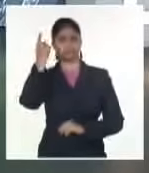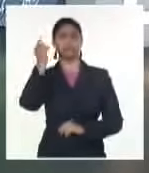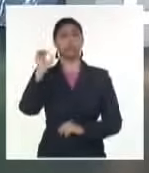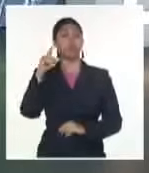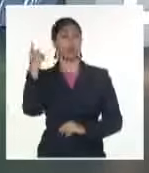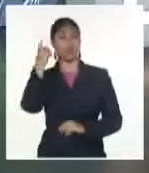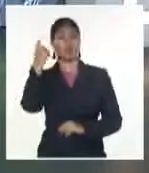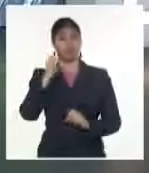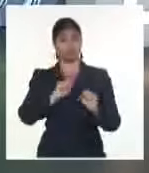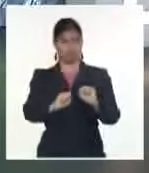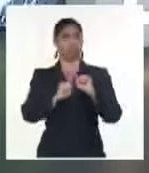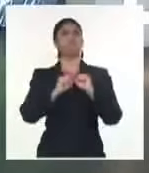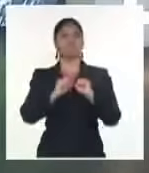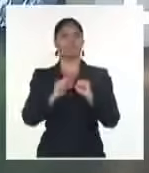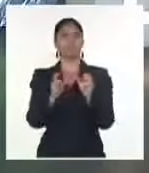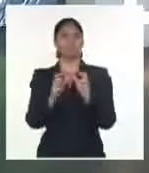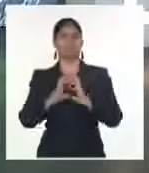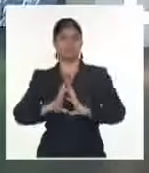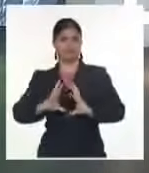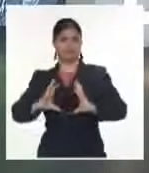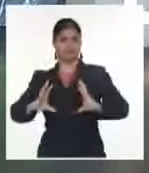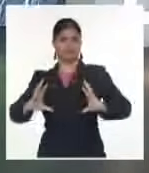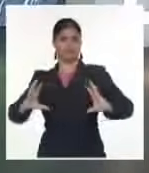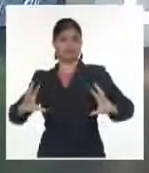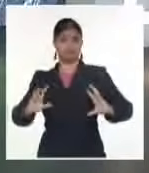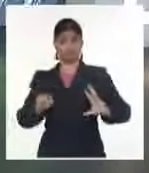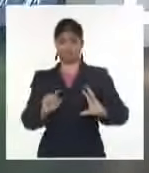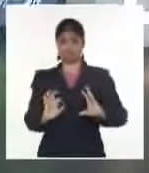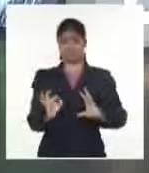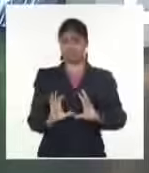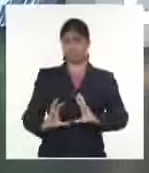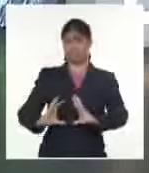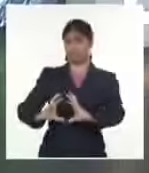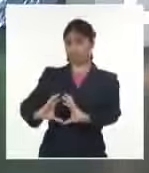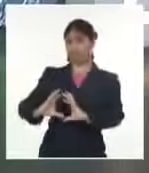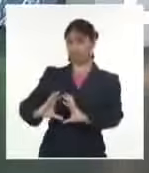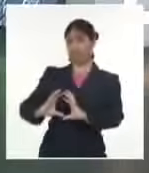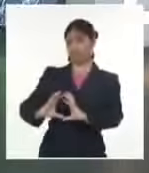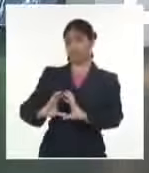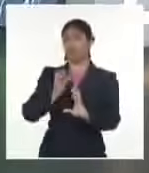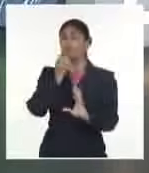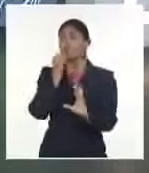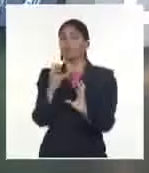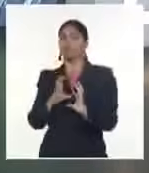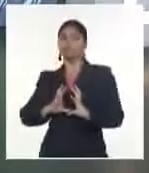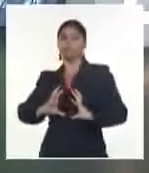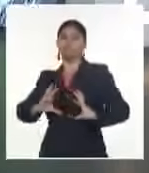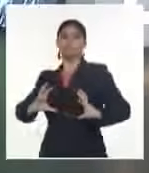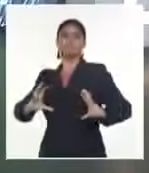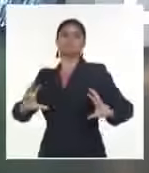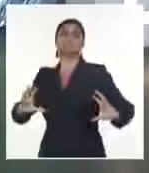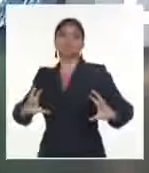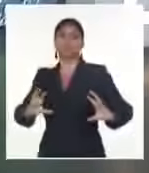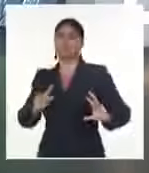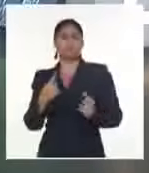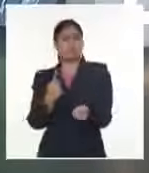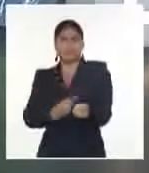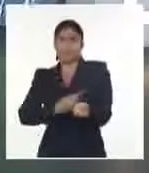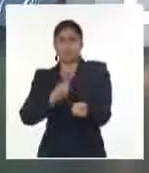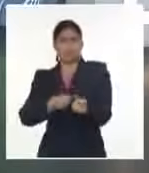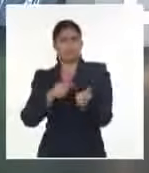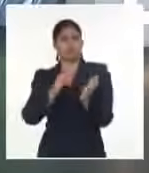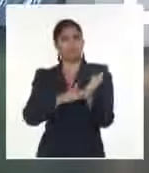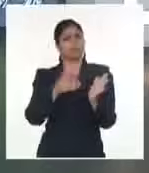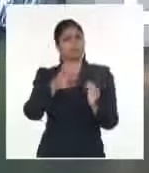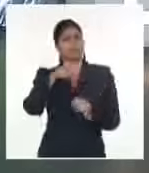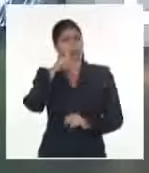gran intensidad, ya que las condiciones en esta área pues son bastante favorables para que se desarrolle, algo que no es habitual en este mes de junio,